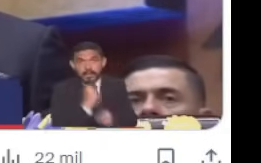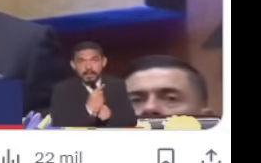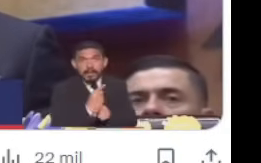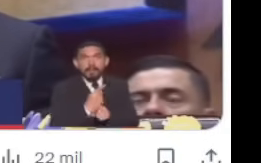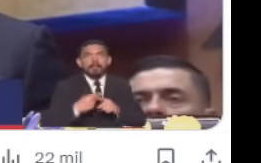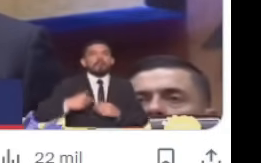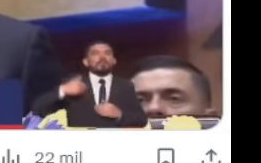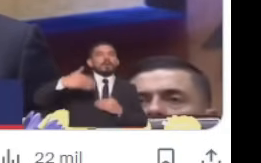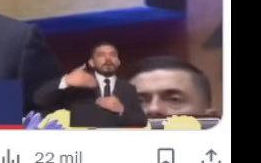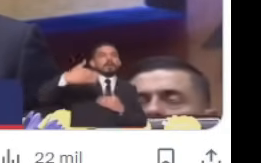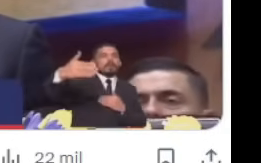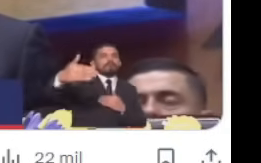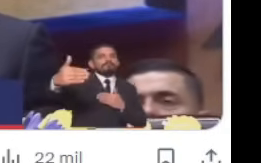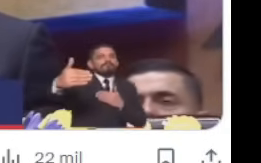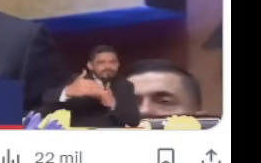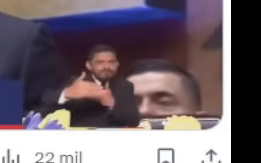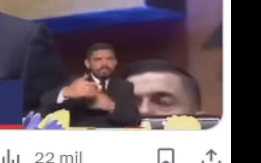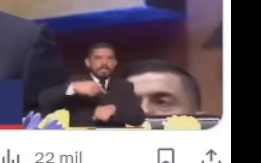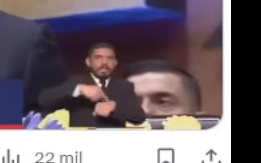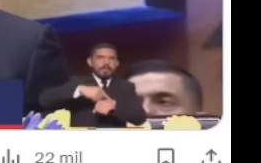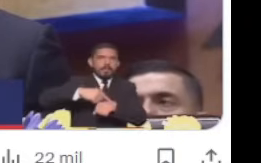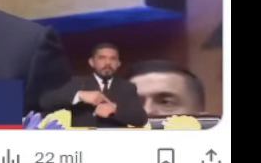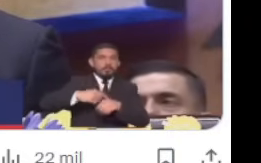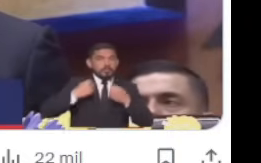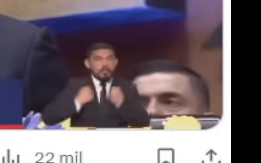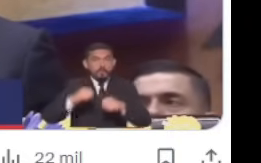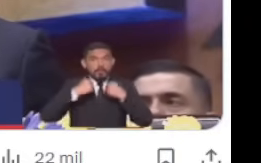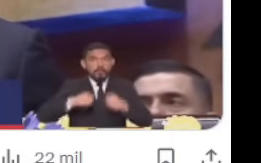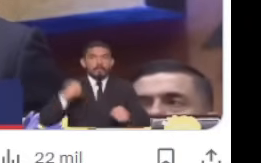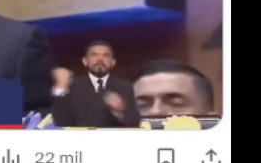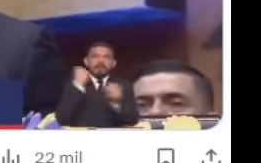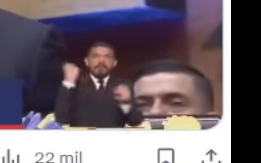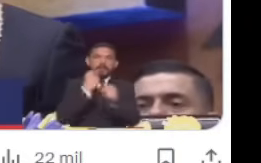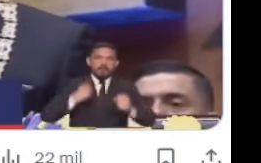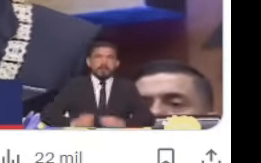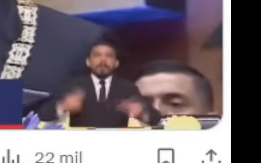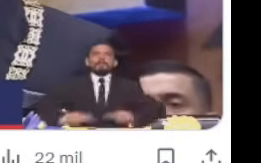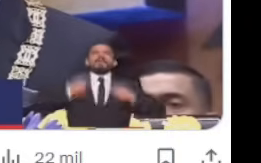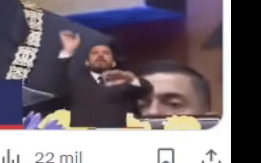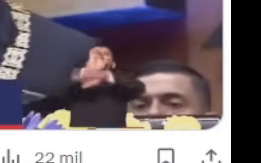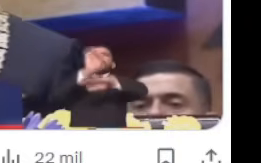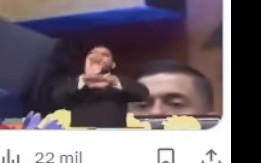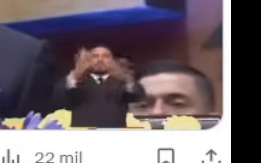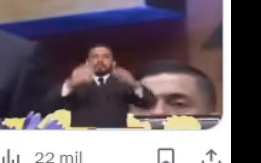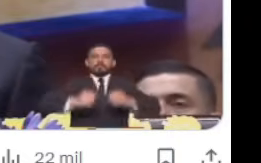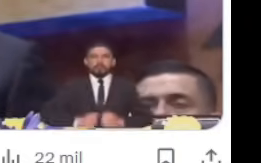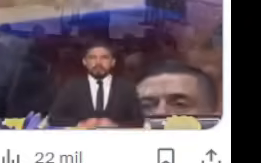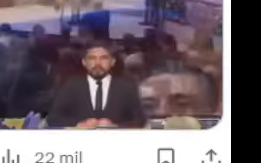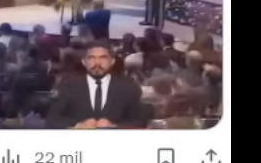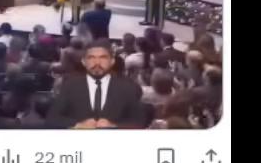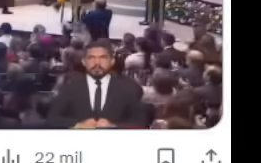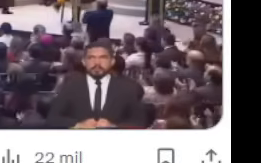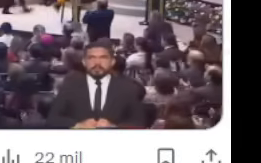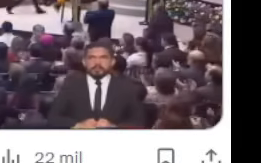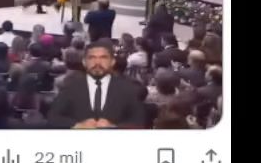y los días son pocos. Manos a la obra y a trabajar. ¡Viva el Ecuador!